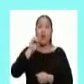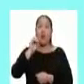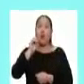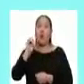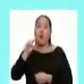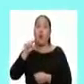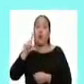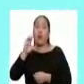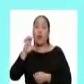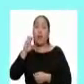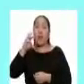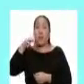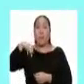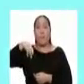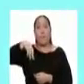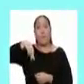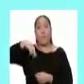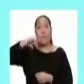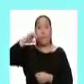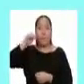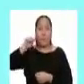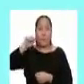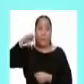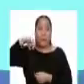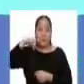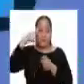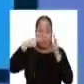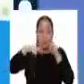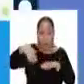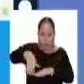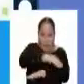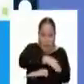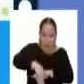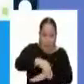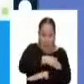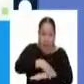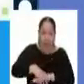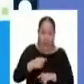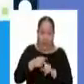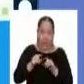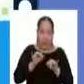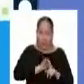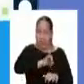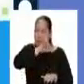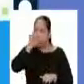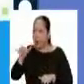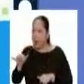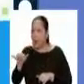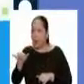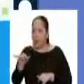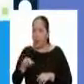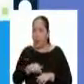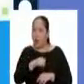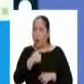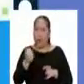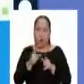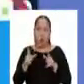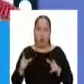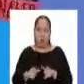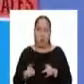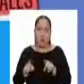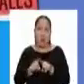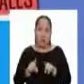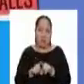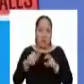ver las calles y avenidas para llegar a un destino. Pero si nos vamos a la frontera, también nos muestra los corredores